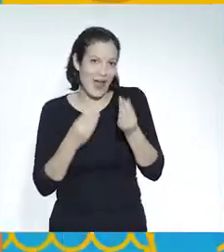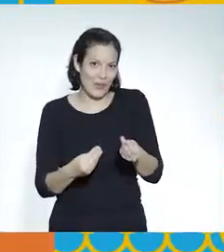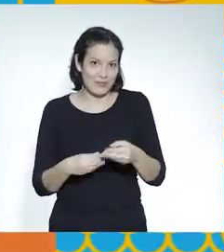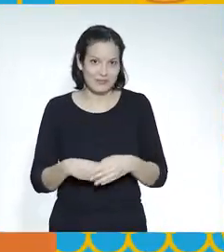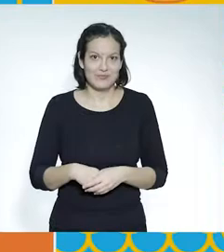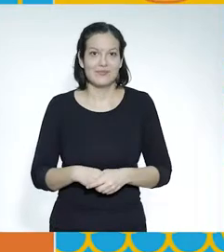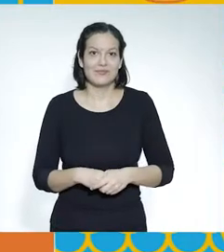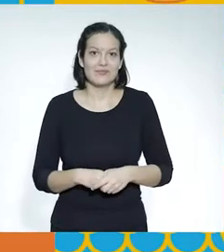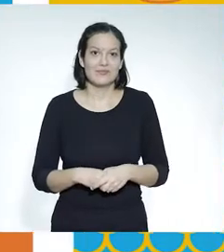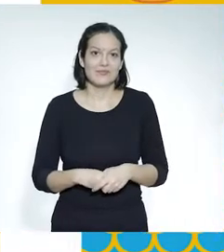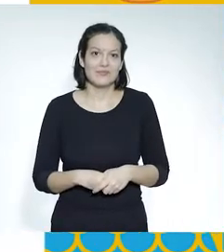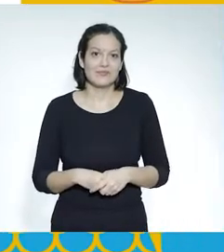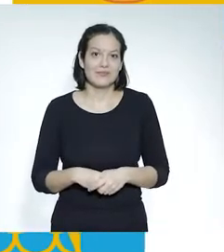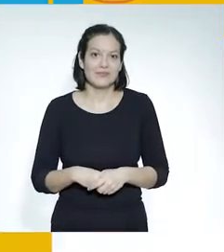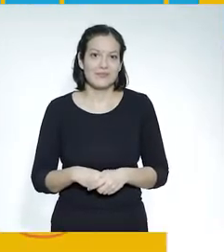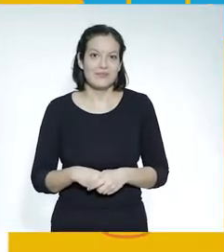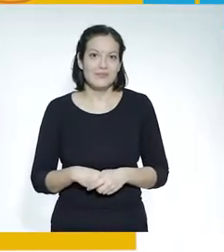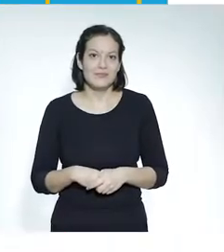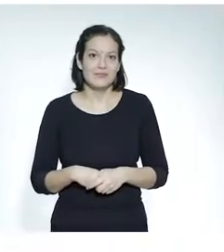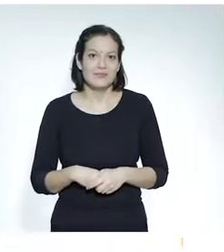servicio.